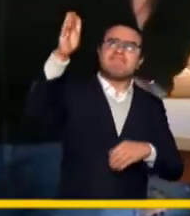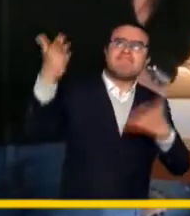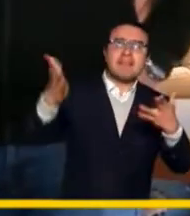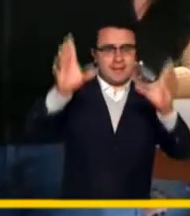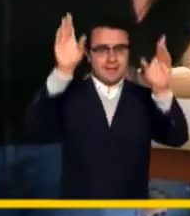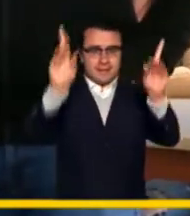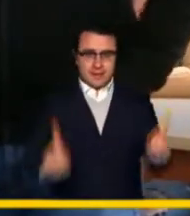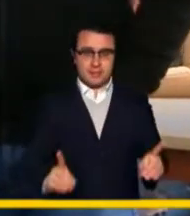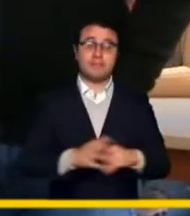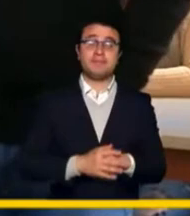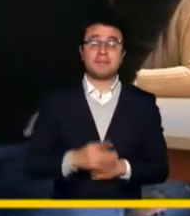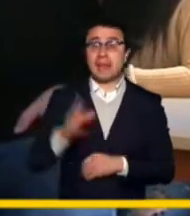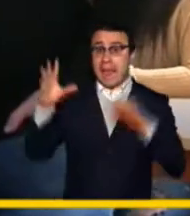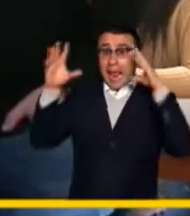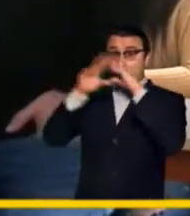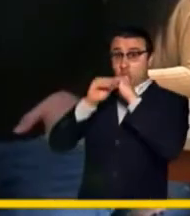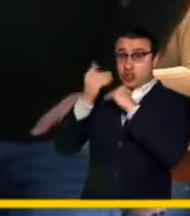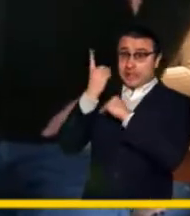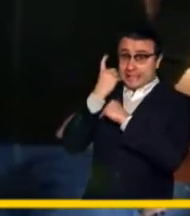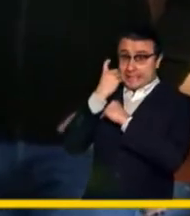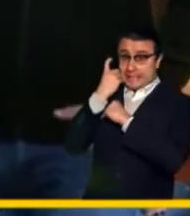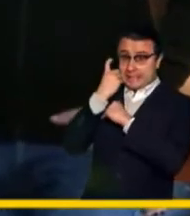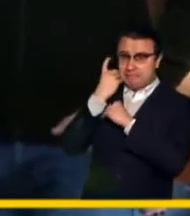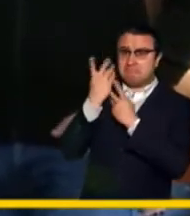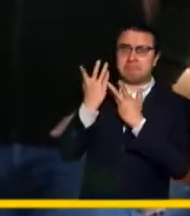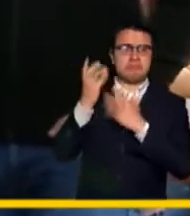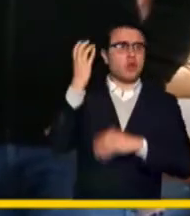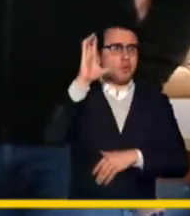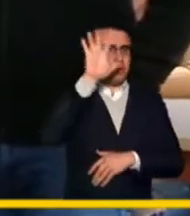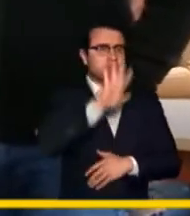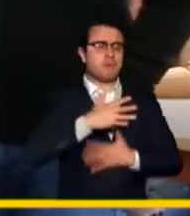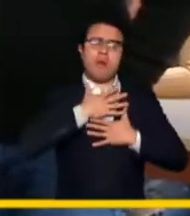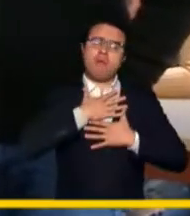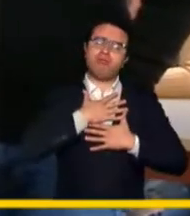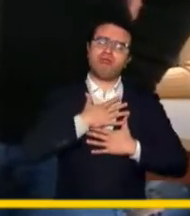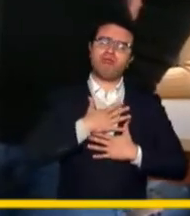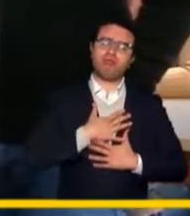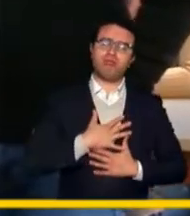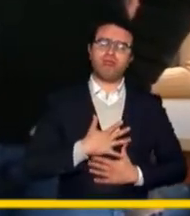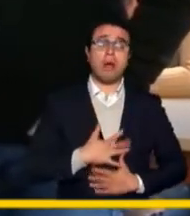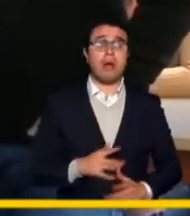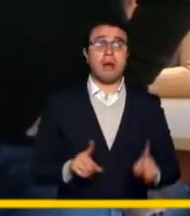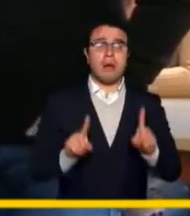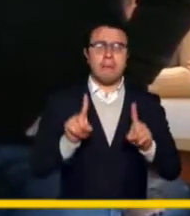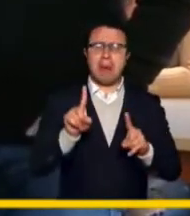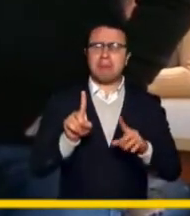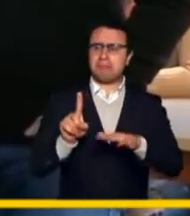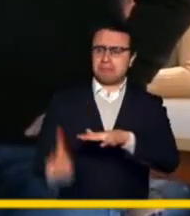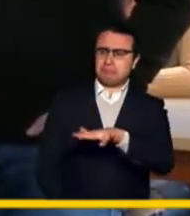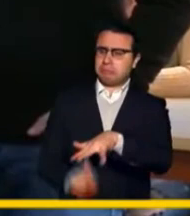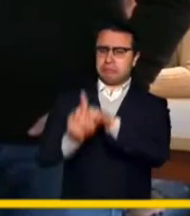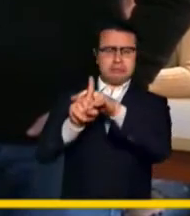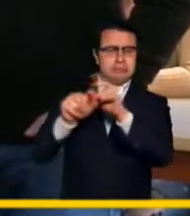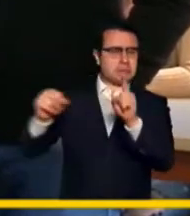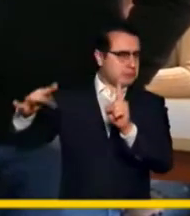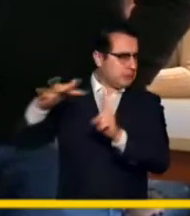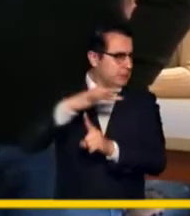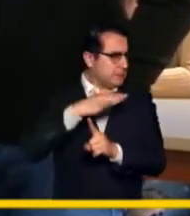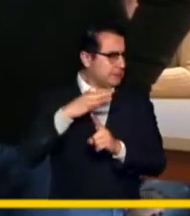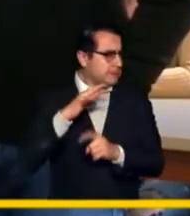Anoche, ayer, en general, tuvimos calma en el país, excepto las lamentables